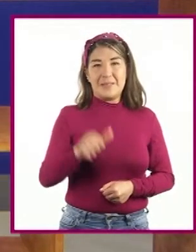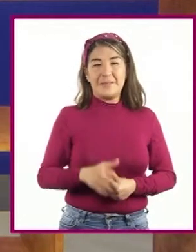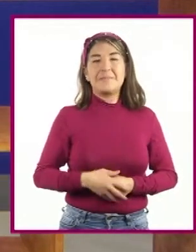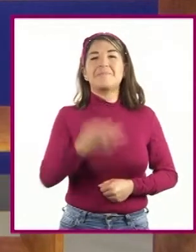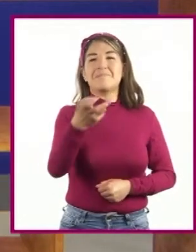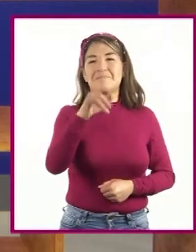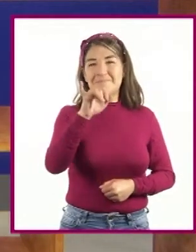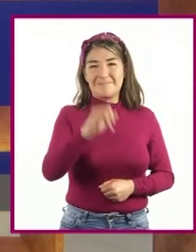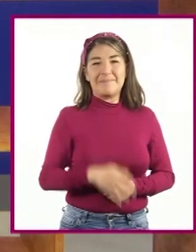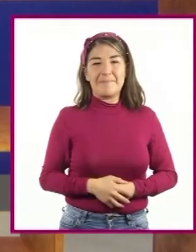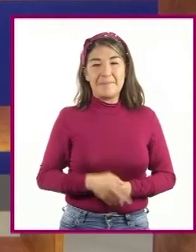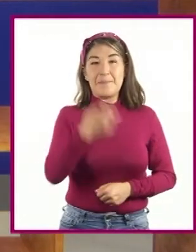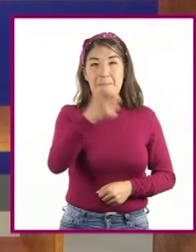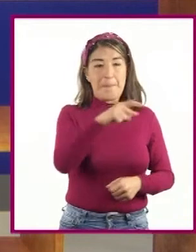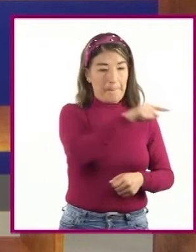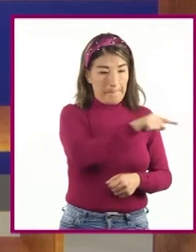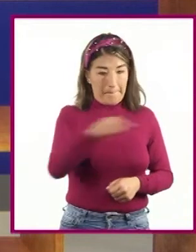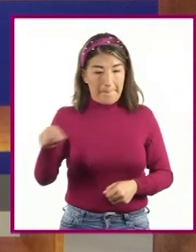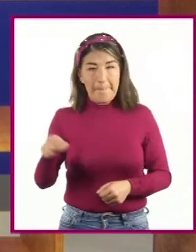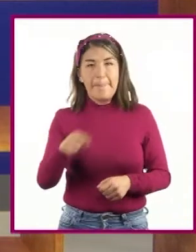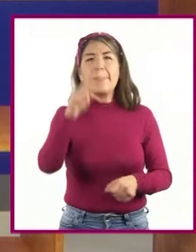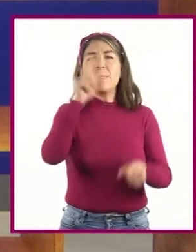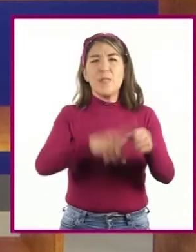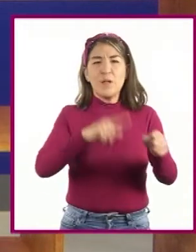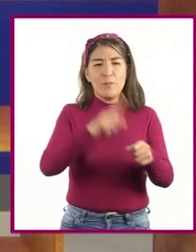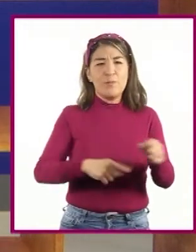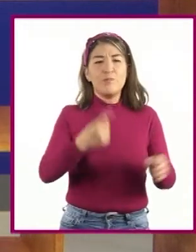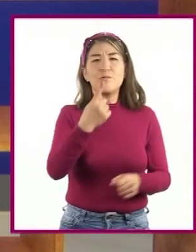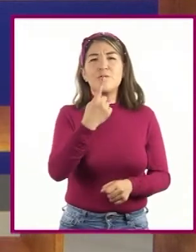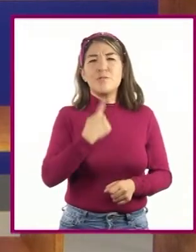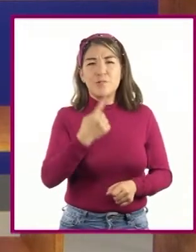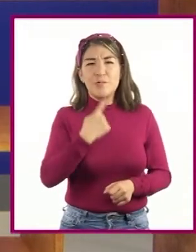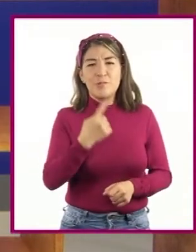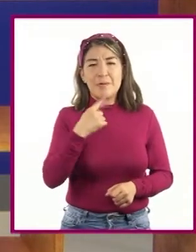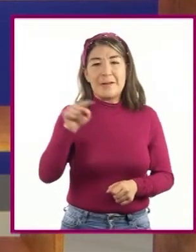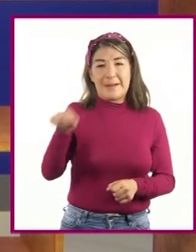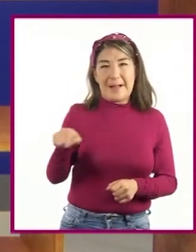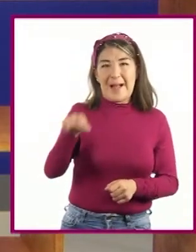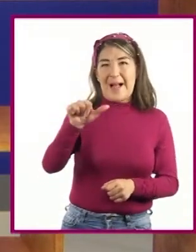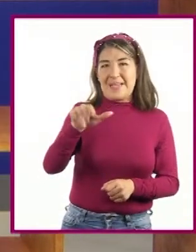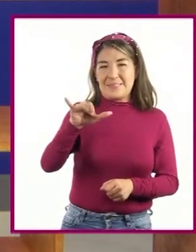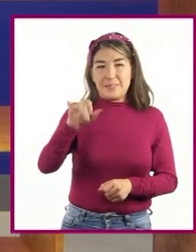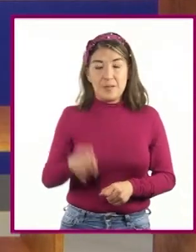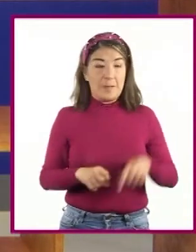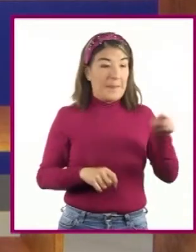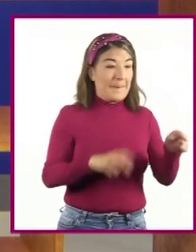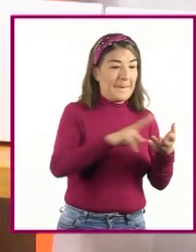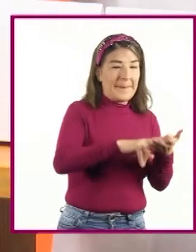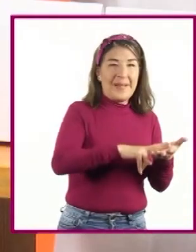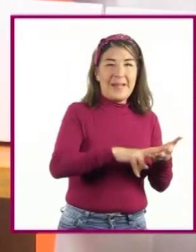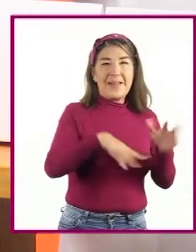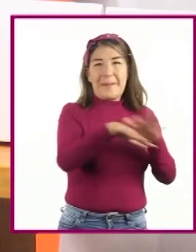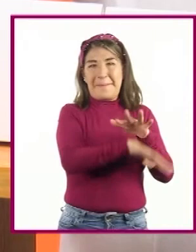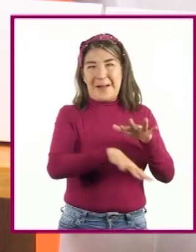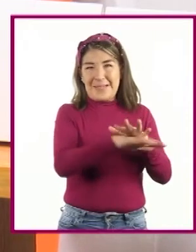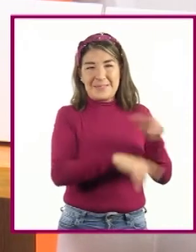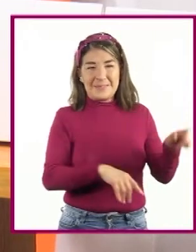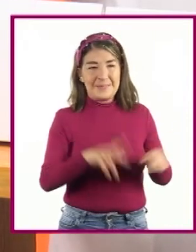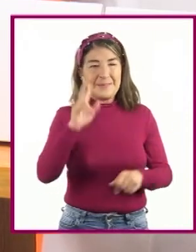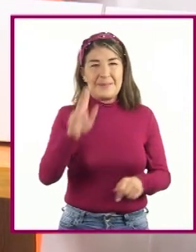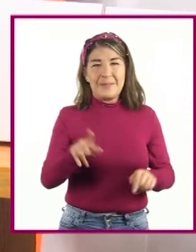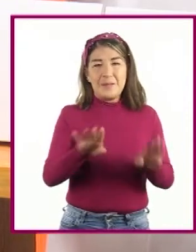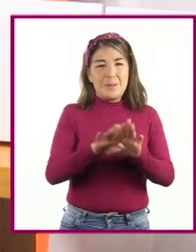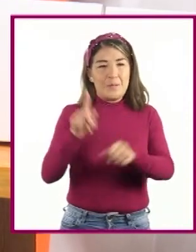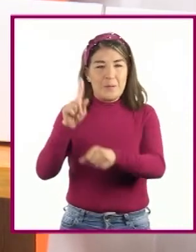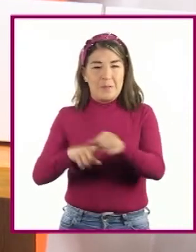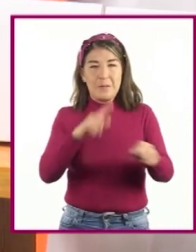Efectivamente, estos indicadores se tornan rojos en medio ácido y verdes en medio básico. Observen el